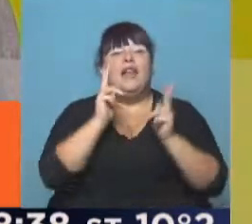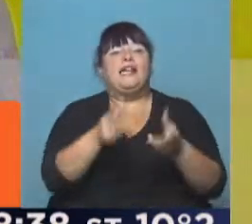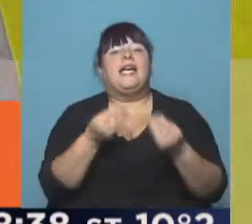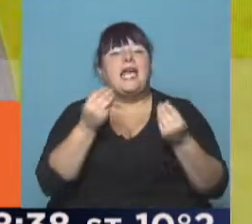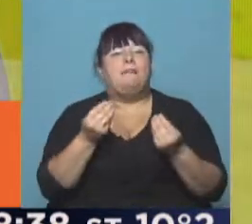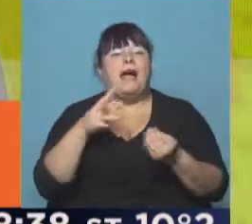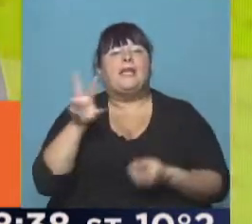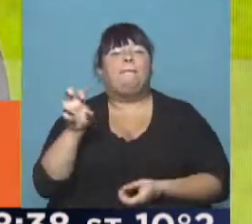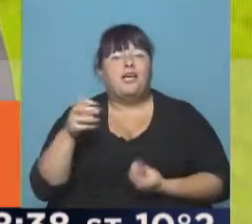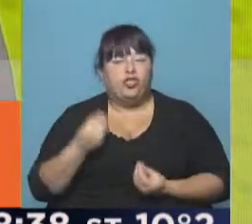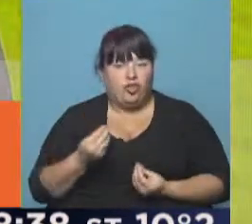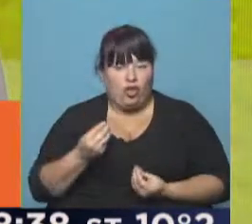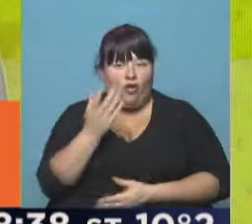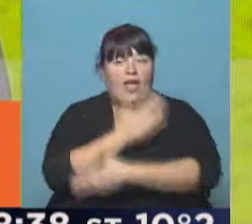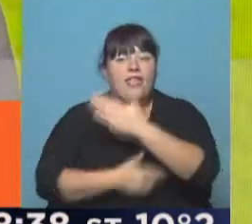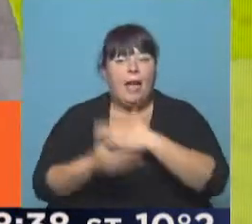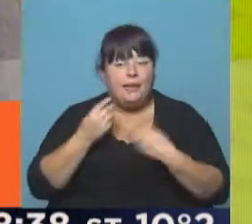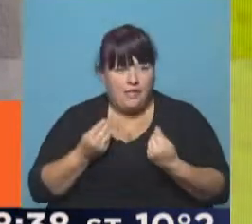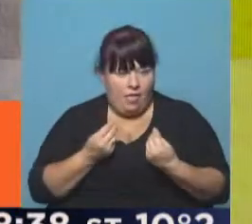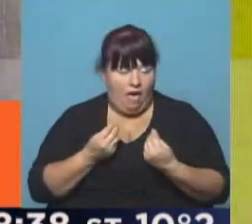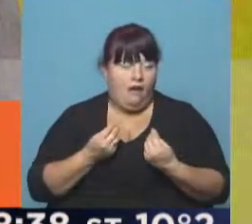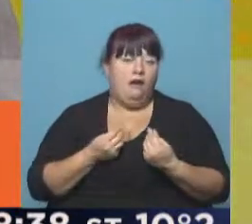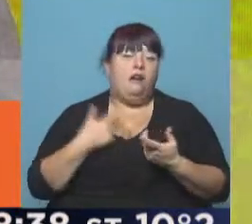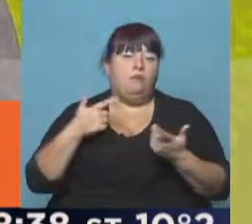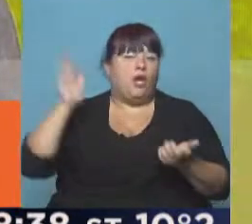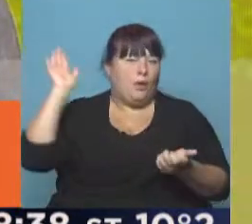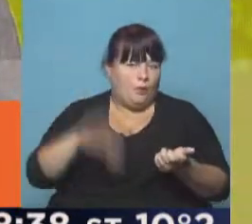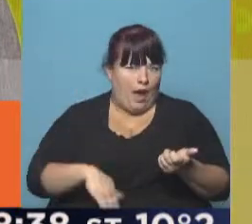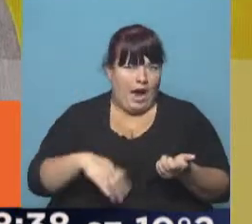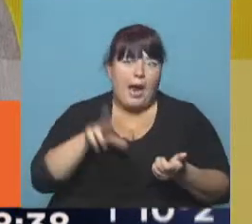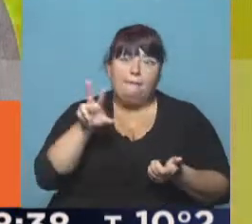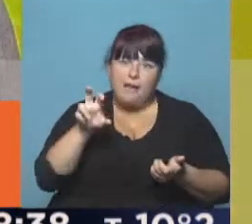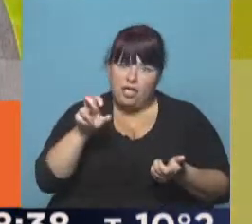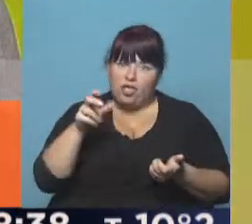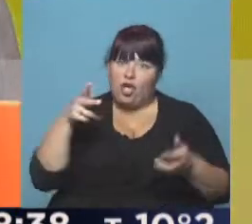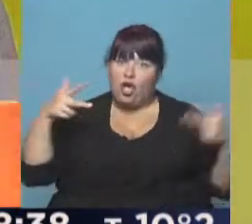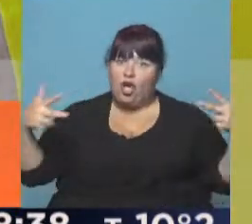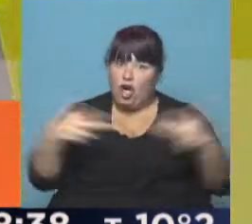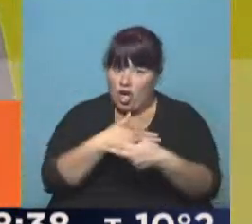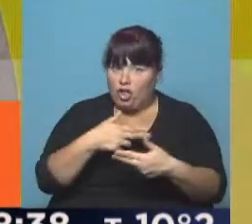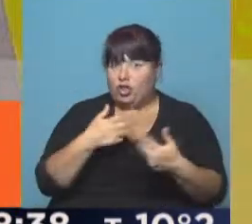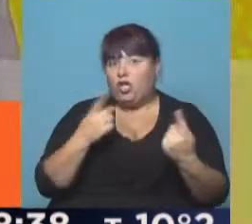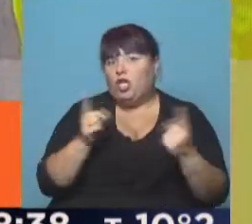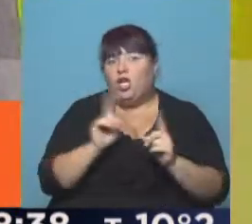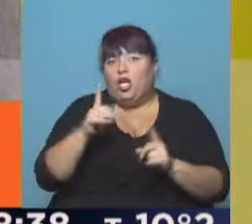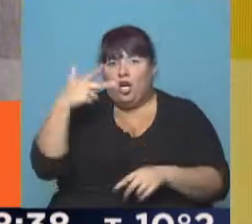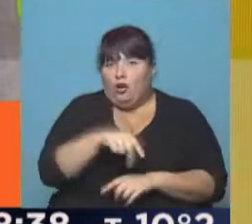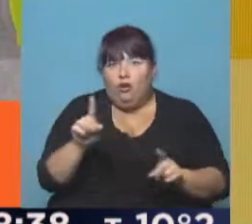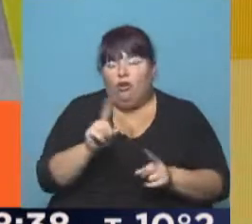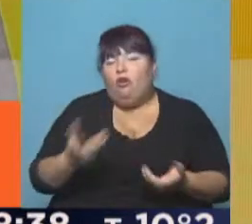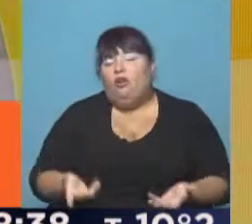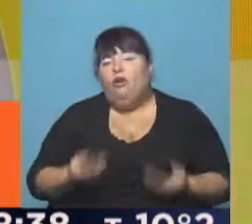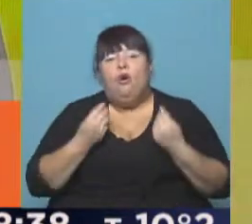qué pasa con las pensiones a la discapacidad porque se dieron de baja pensiones que no tenían que darse de baja o